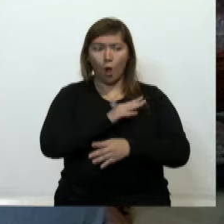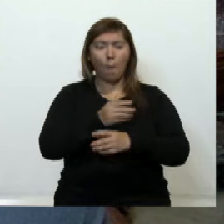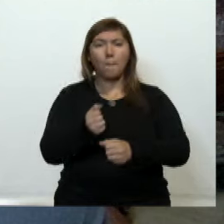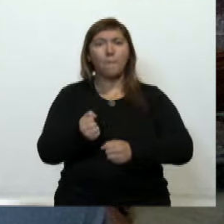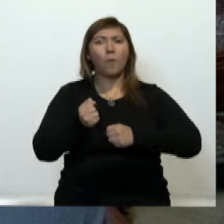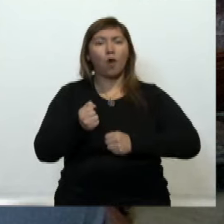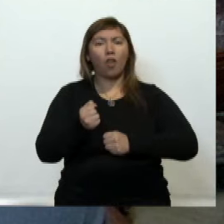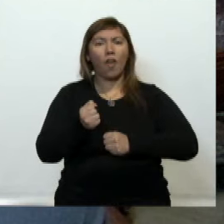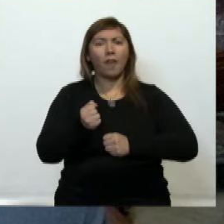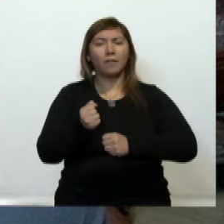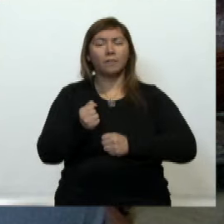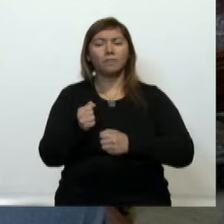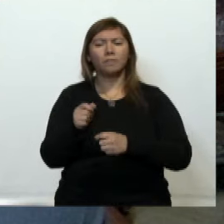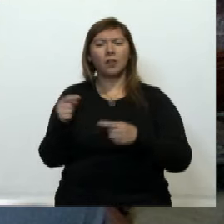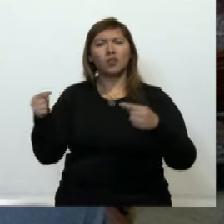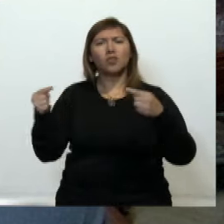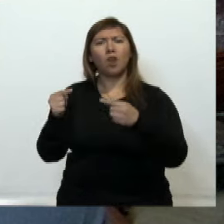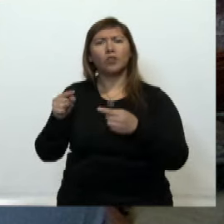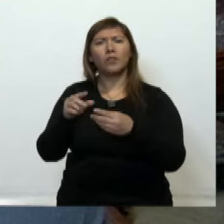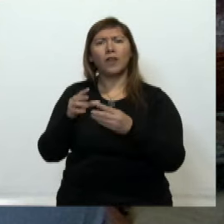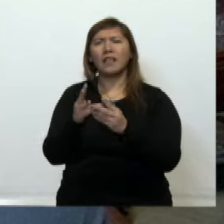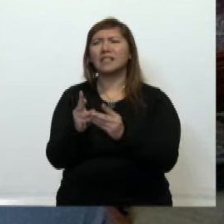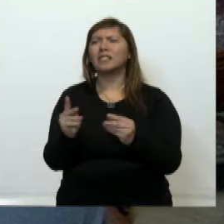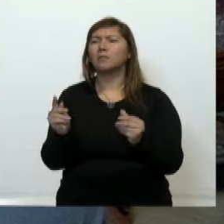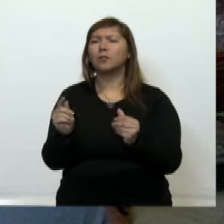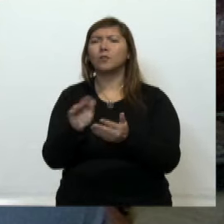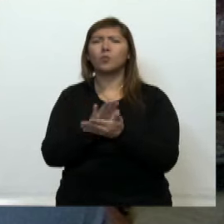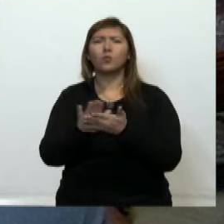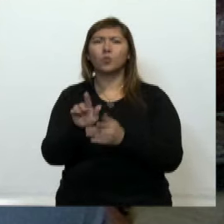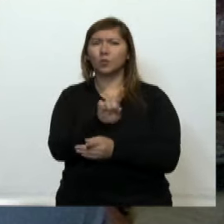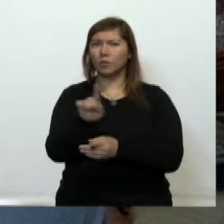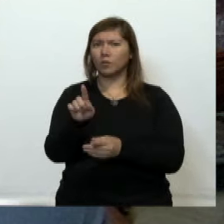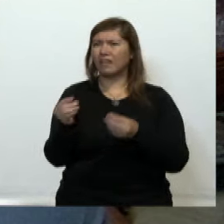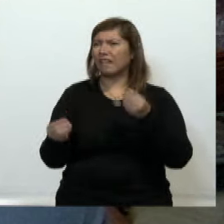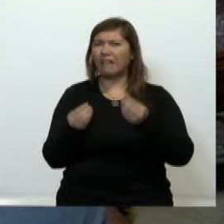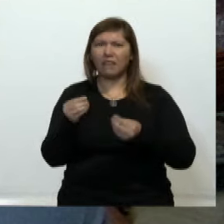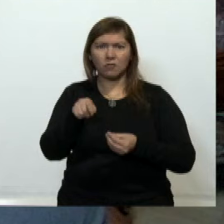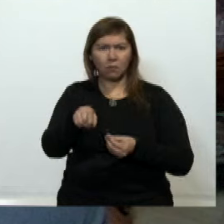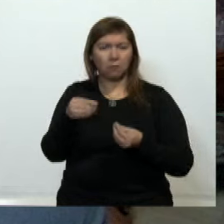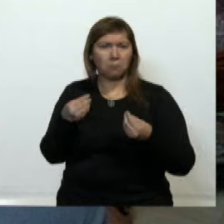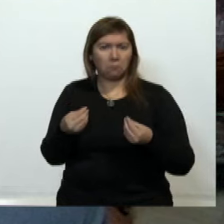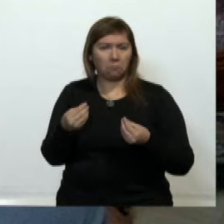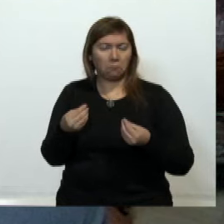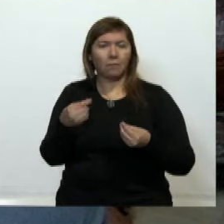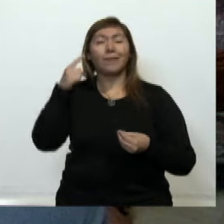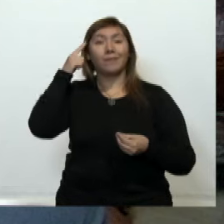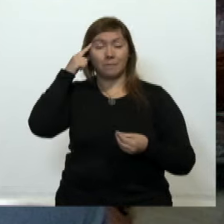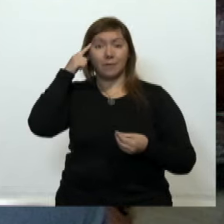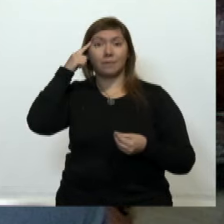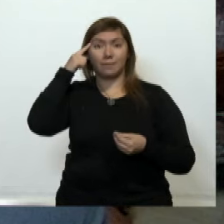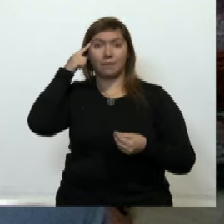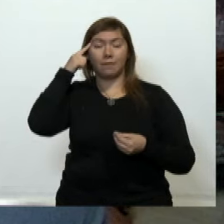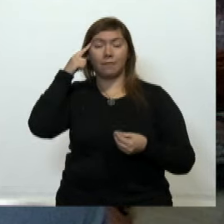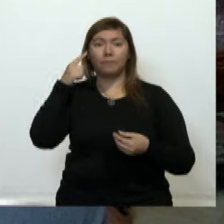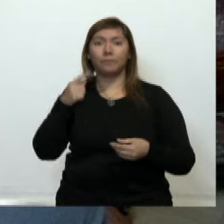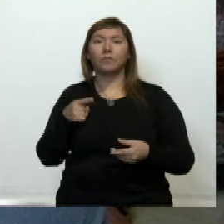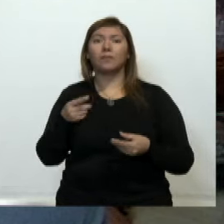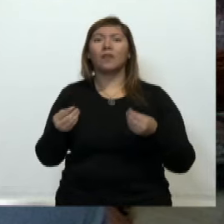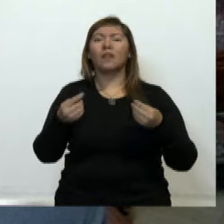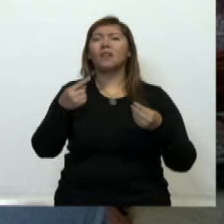uno dice: ¿qué son esos espíritus impuros? Y en realidad tenemos que pensar en aquellas